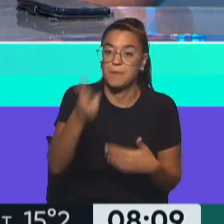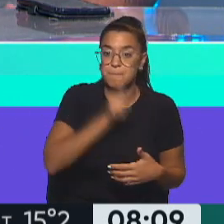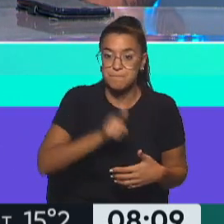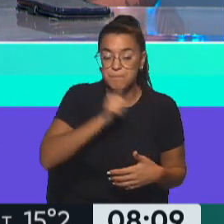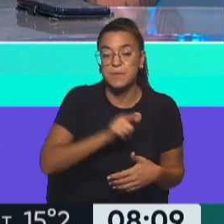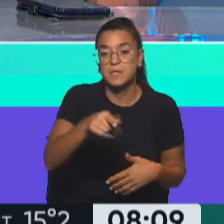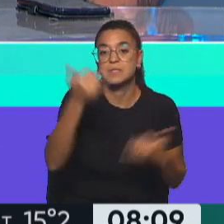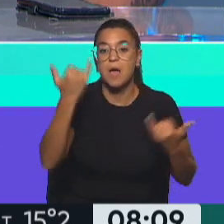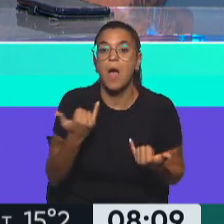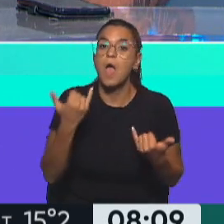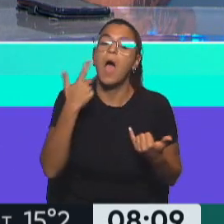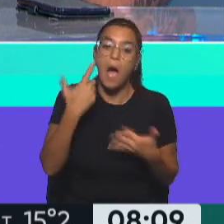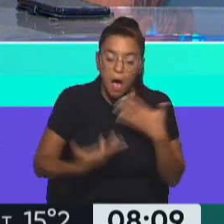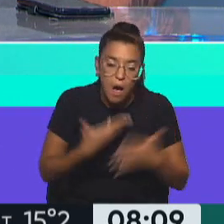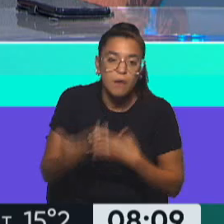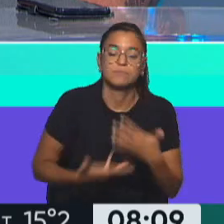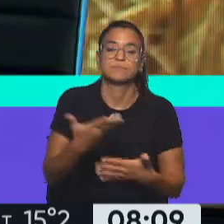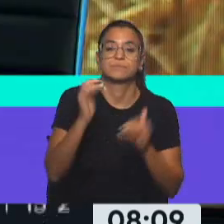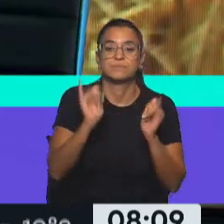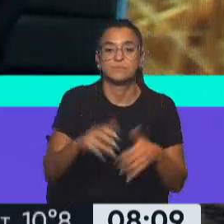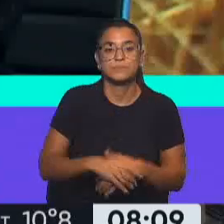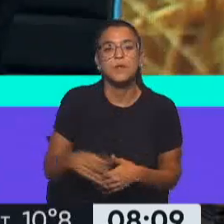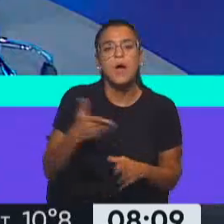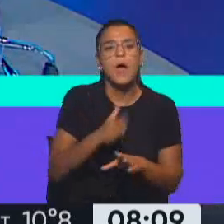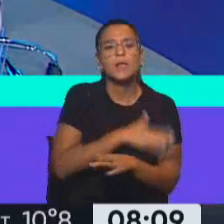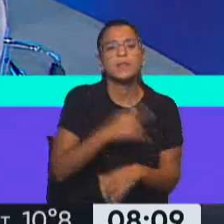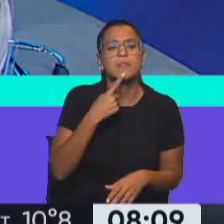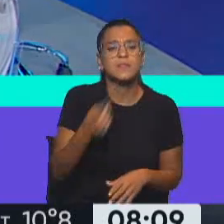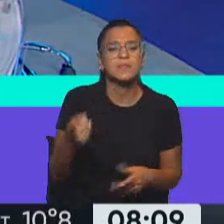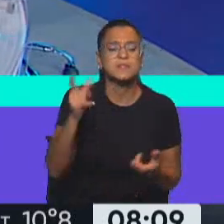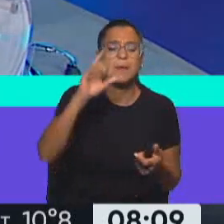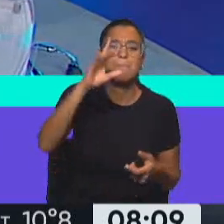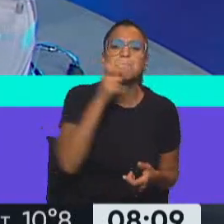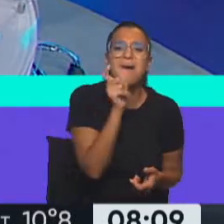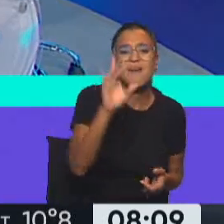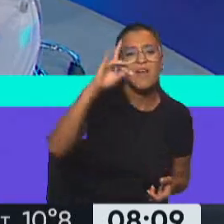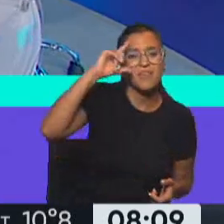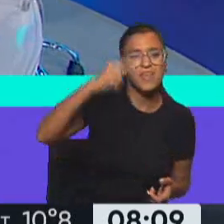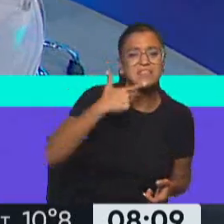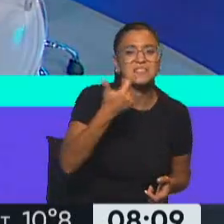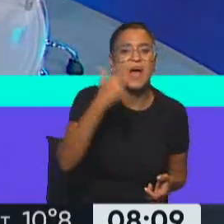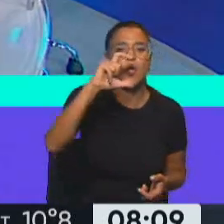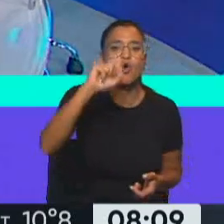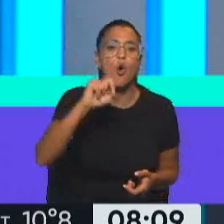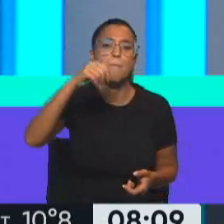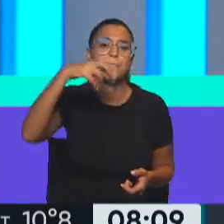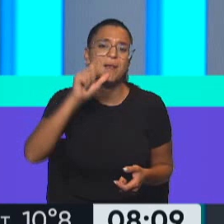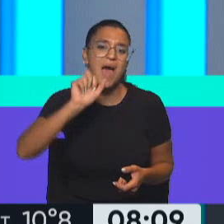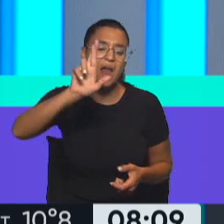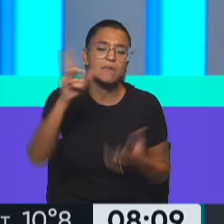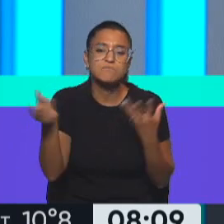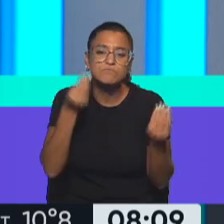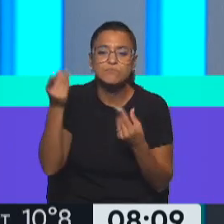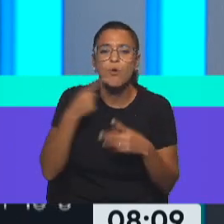se empieza a ver una luz como para salir de este conflicto. Y Gastón hablaba de desacoplar, esta palabra que escuchamos mucho en estos días. ¿Cuál podría ser la